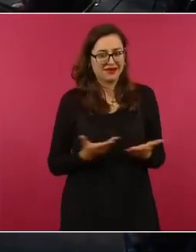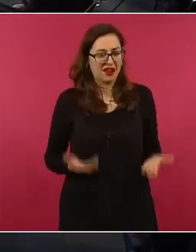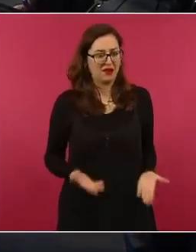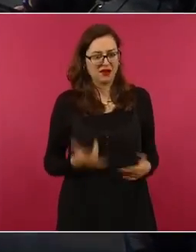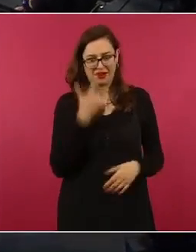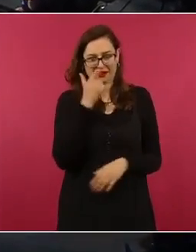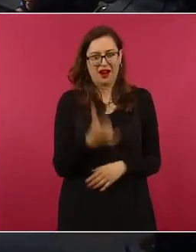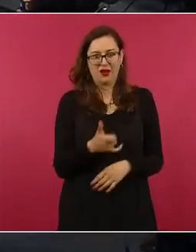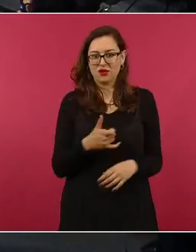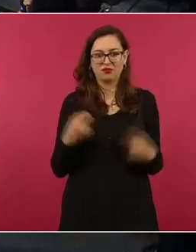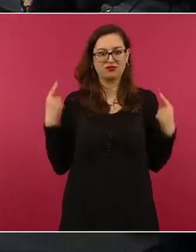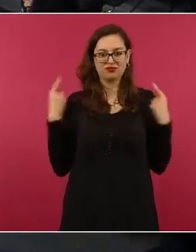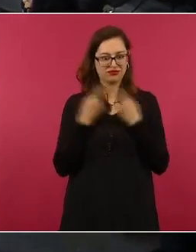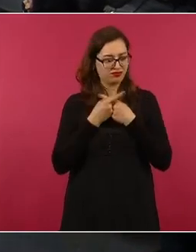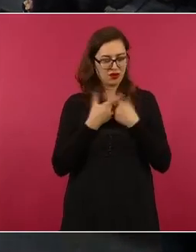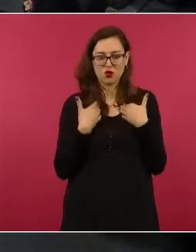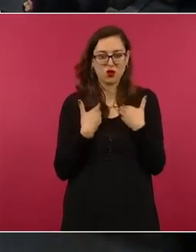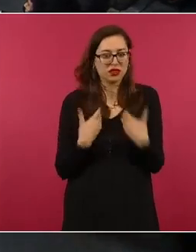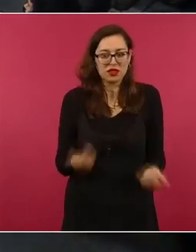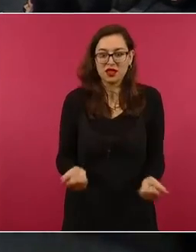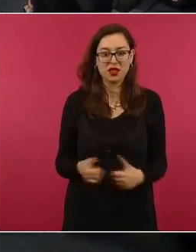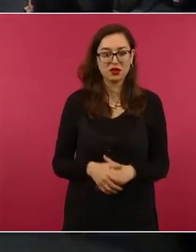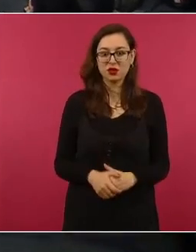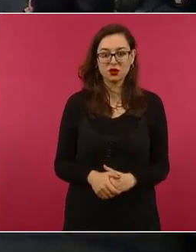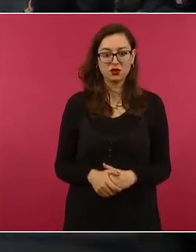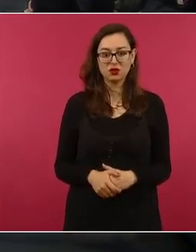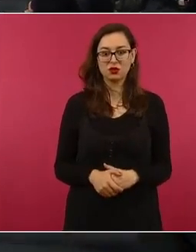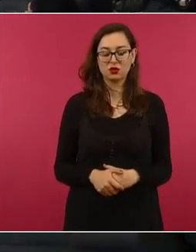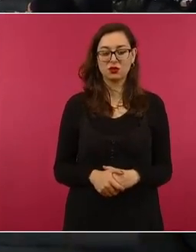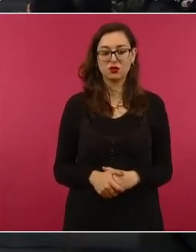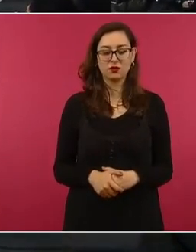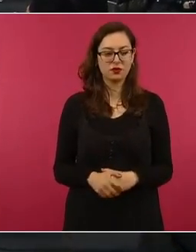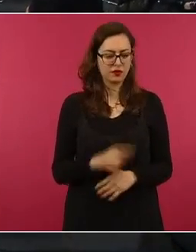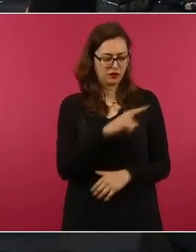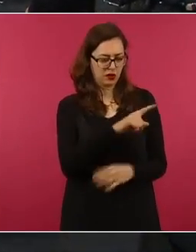consigue, de Pedro Miguel,